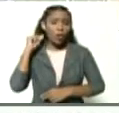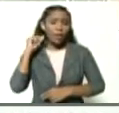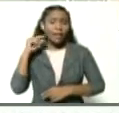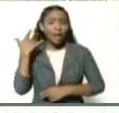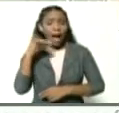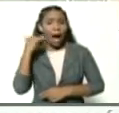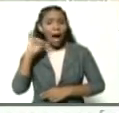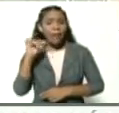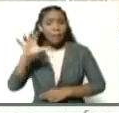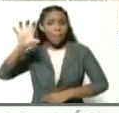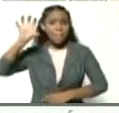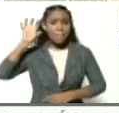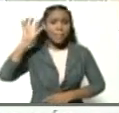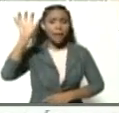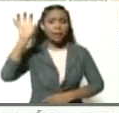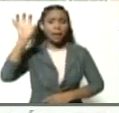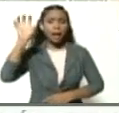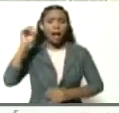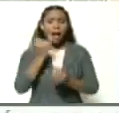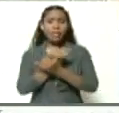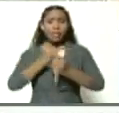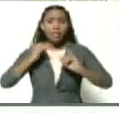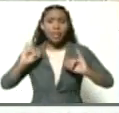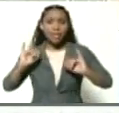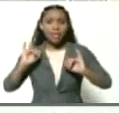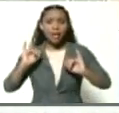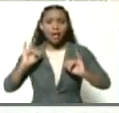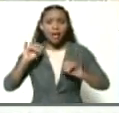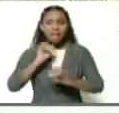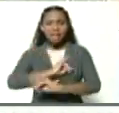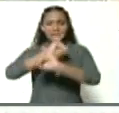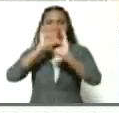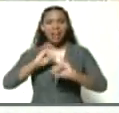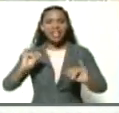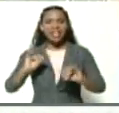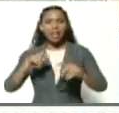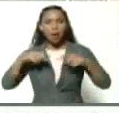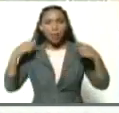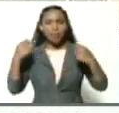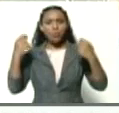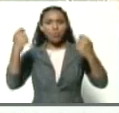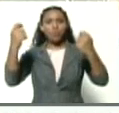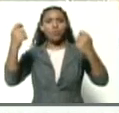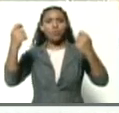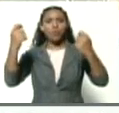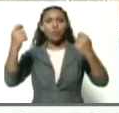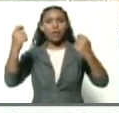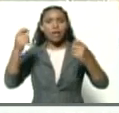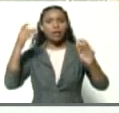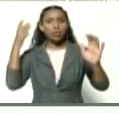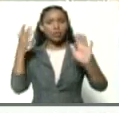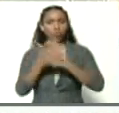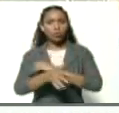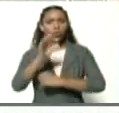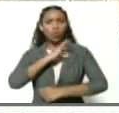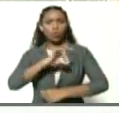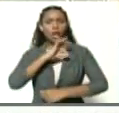tendrán patria independiente, feliz, próspera y soberana.